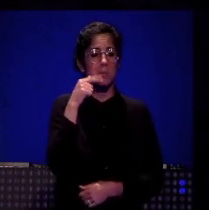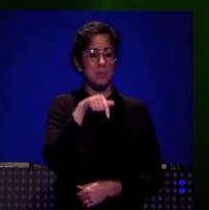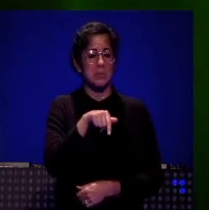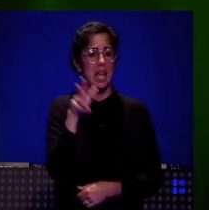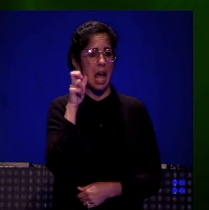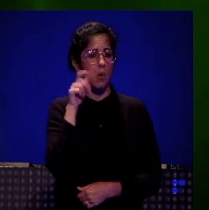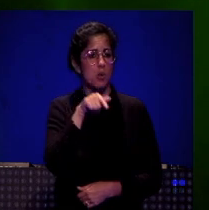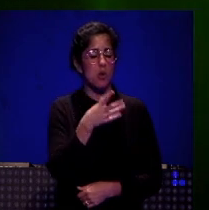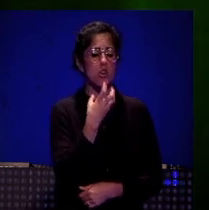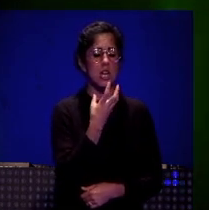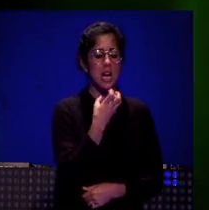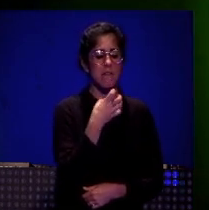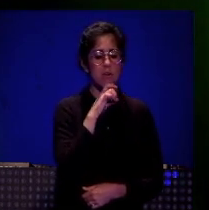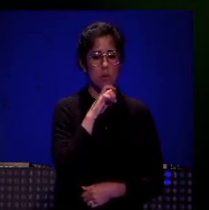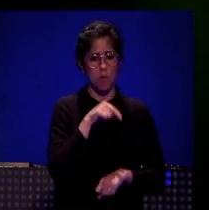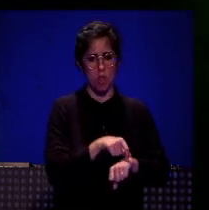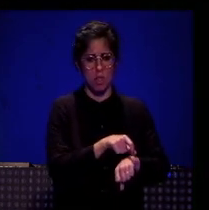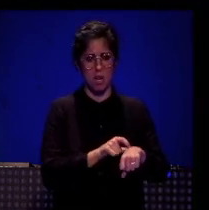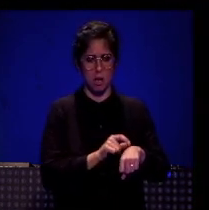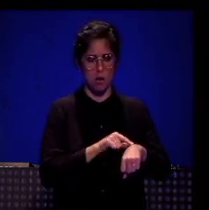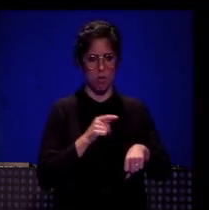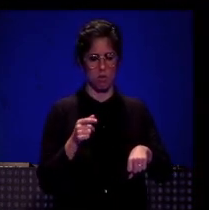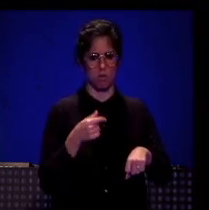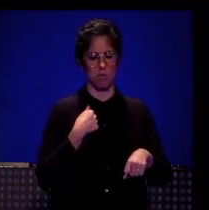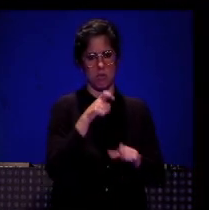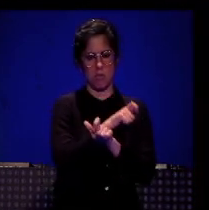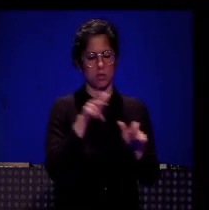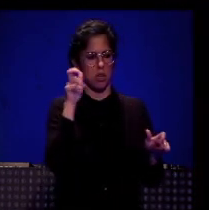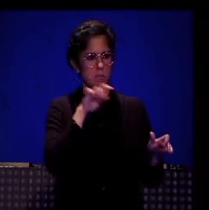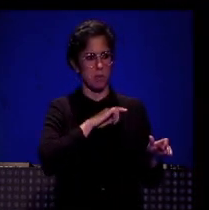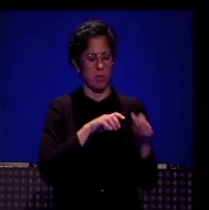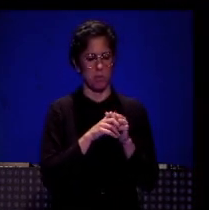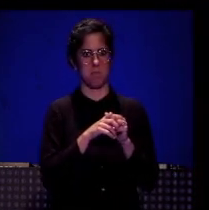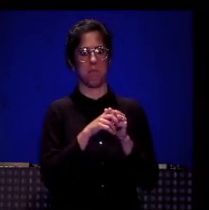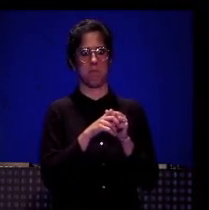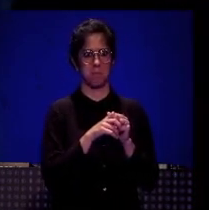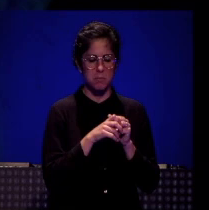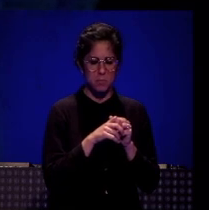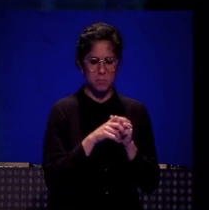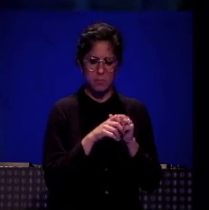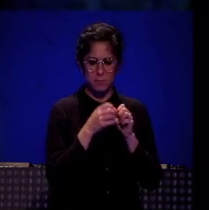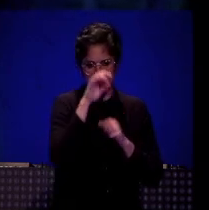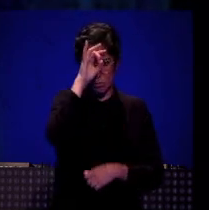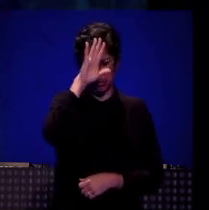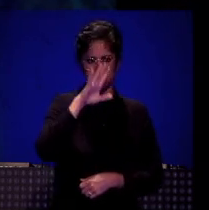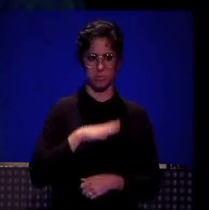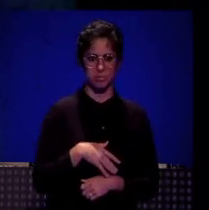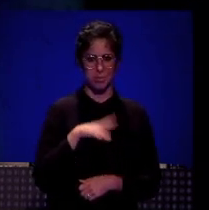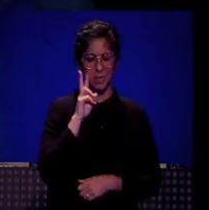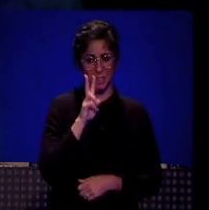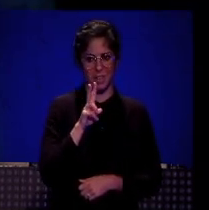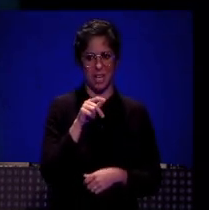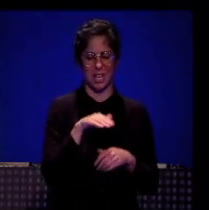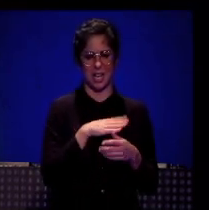mucho la atención o como la cantidad de caché que tenemos para poder grabar en cualquier momento porque como digo por muy